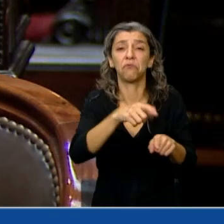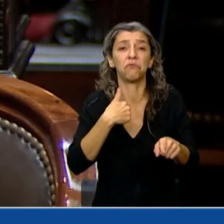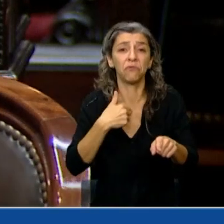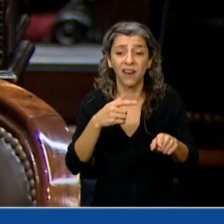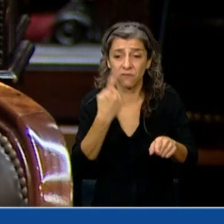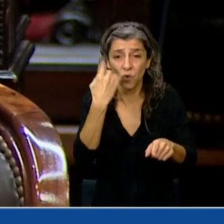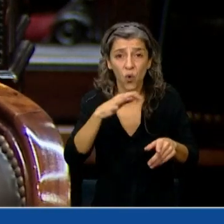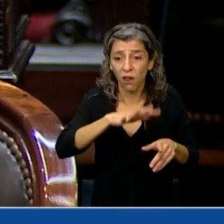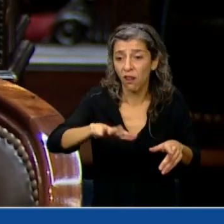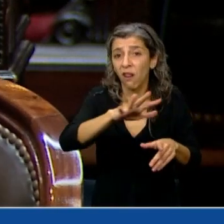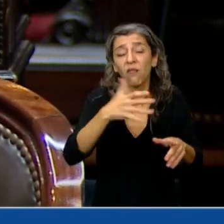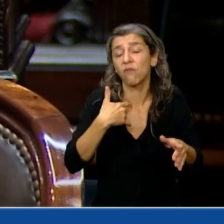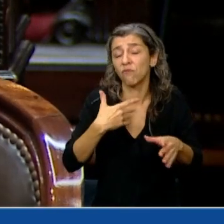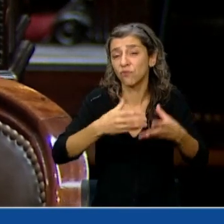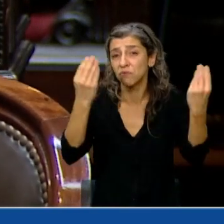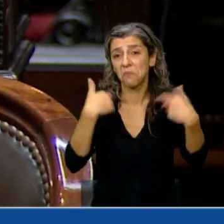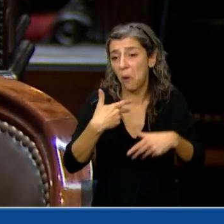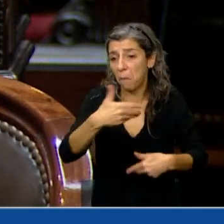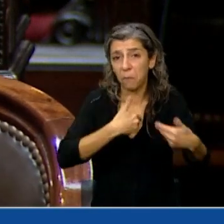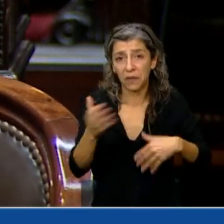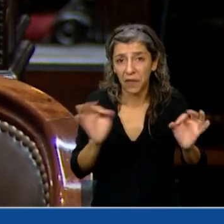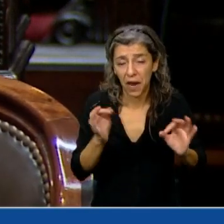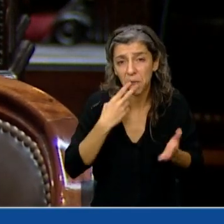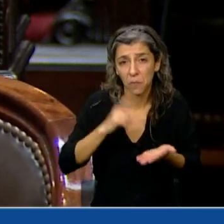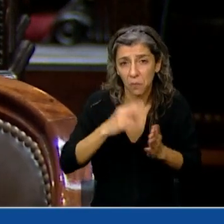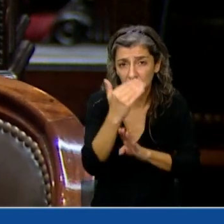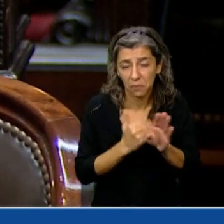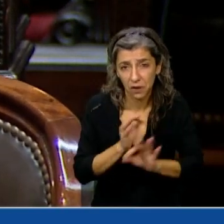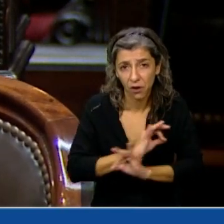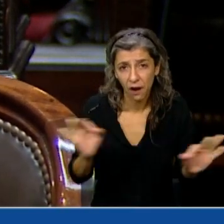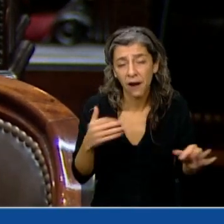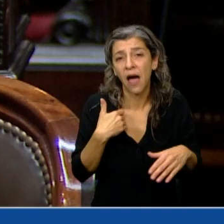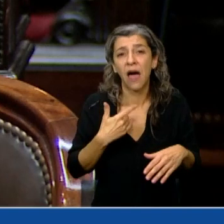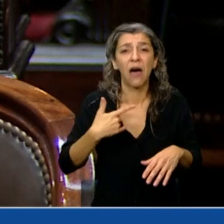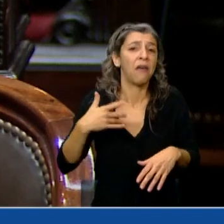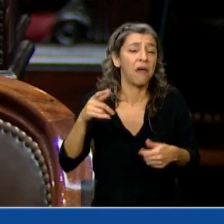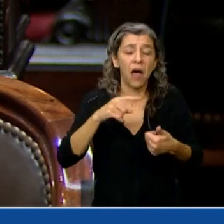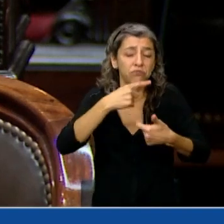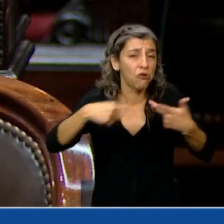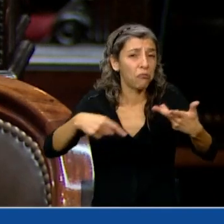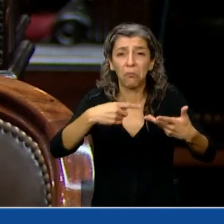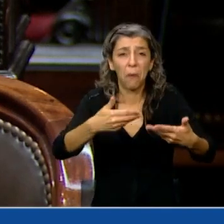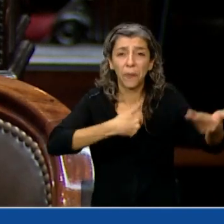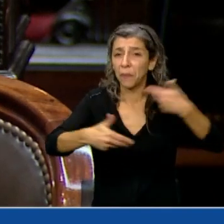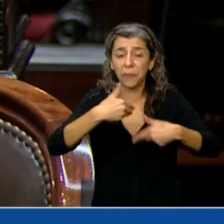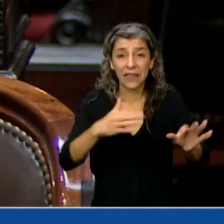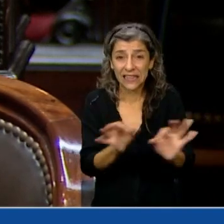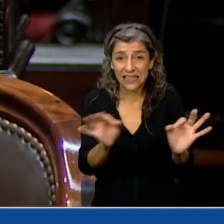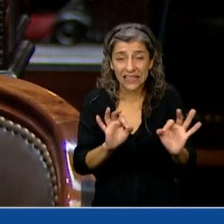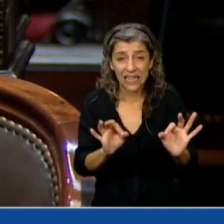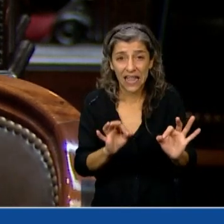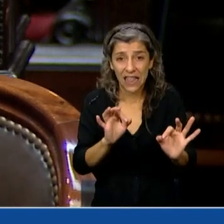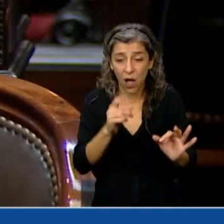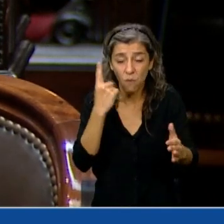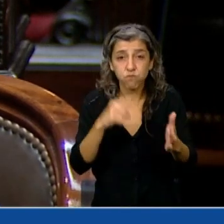créditos, que no pide promociones, que lo único que pide es que lo dejen trabajar, que no le pongan